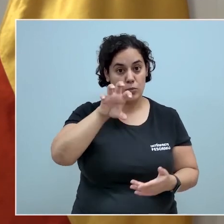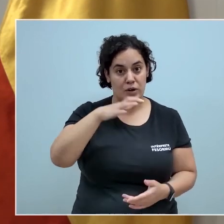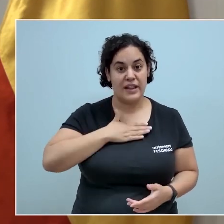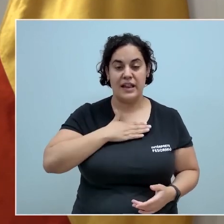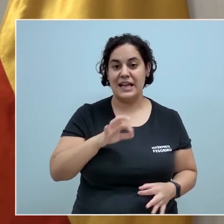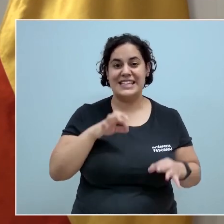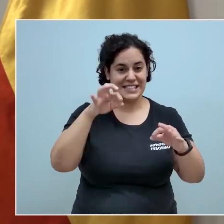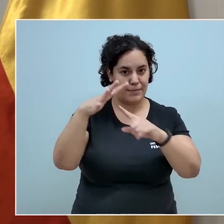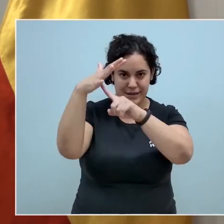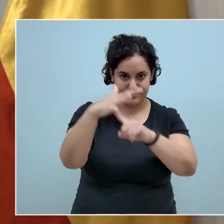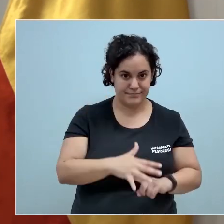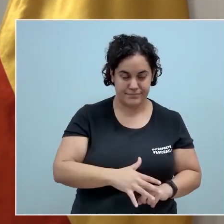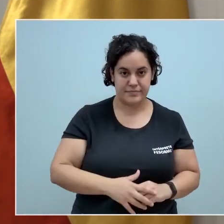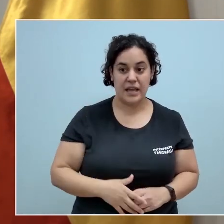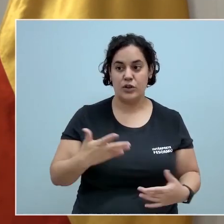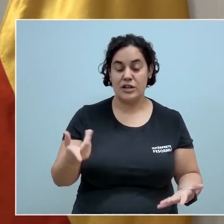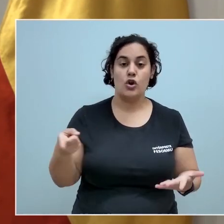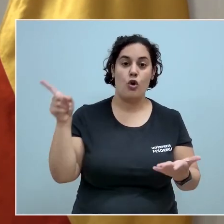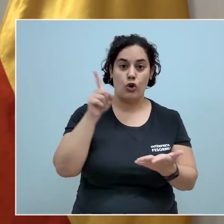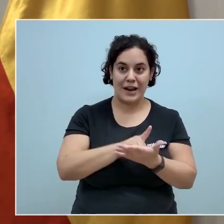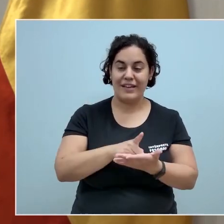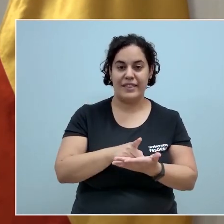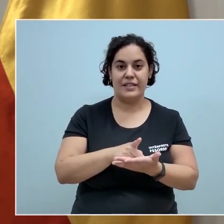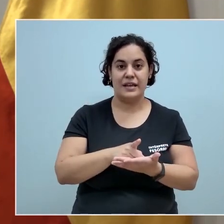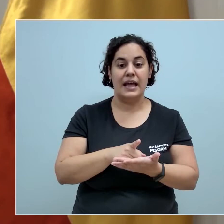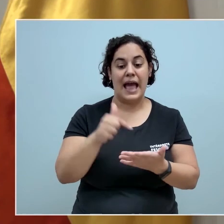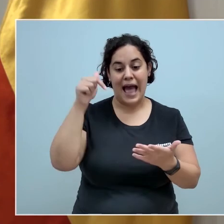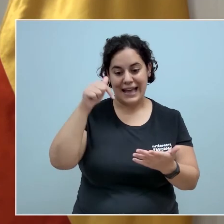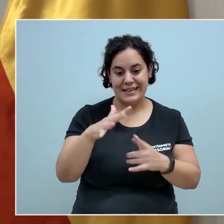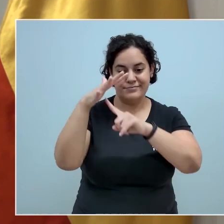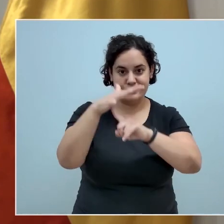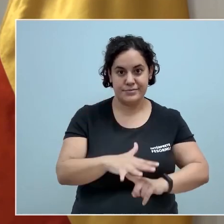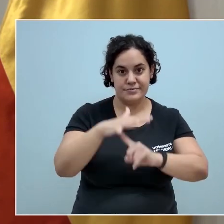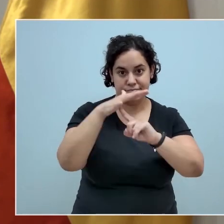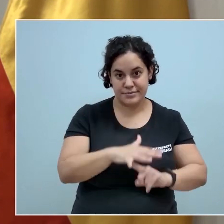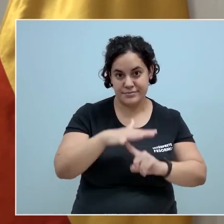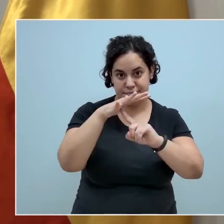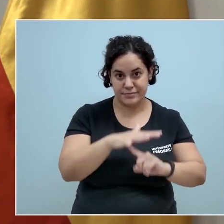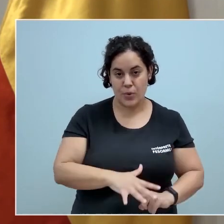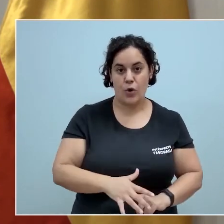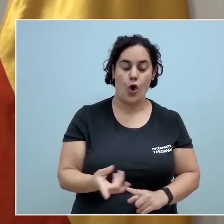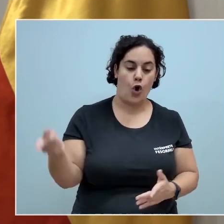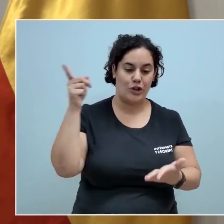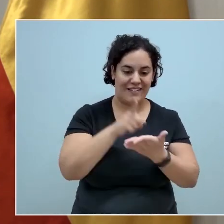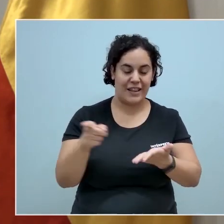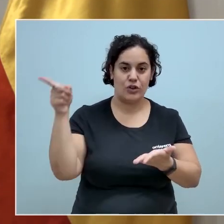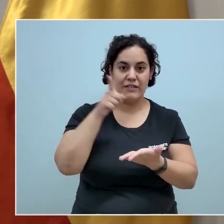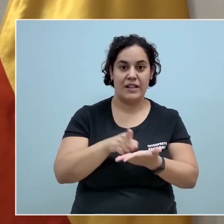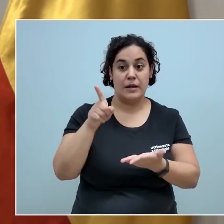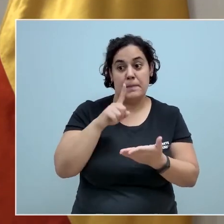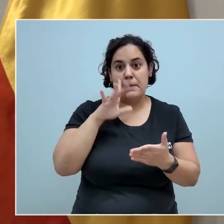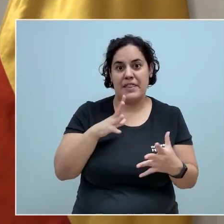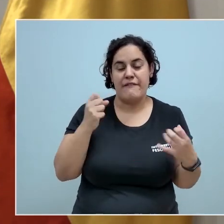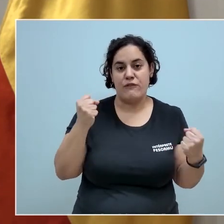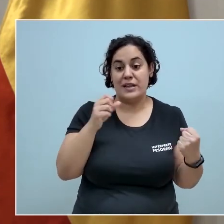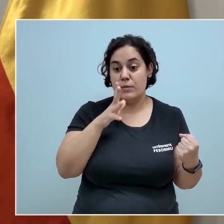está infrafinanciada. Entonces, digamos que es que vuelva a caer, en definitiva, la sequía sobre las zonas más secas de España, ¿no? Entonces, me parece un poco fuerte porque al